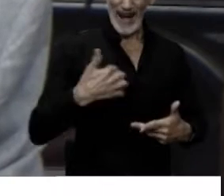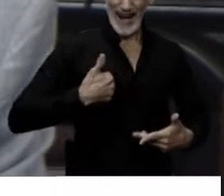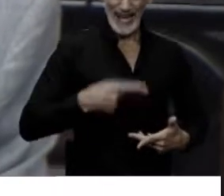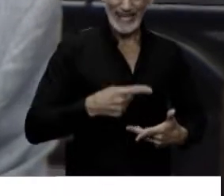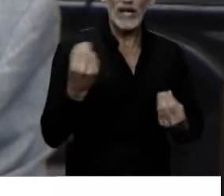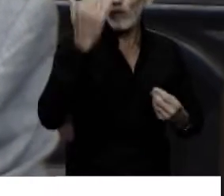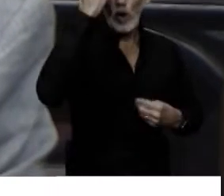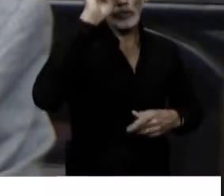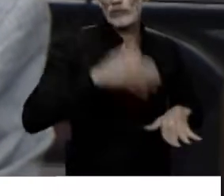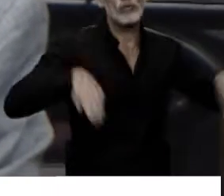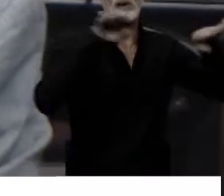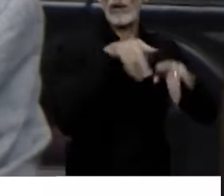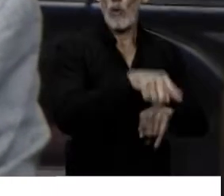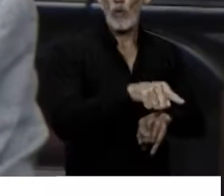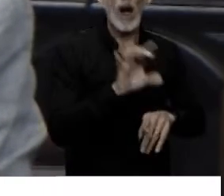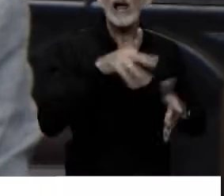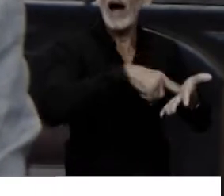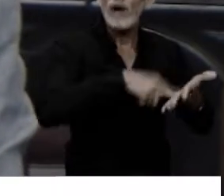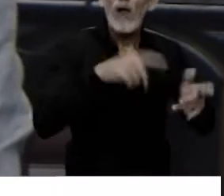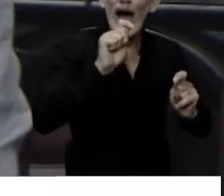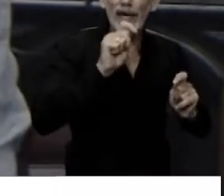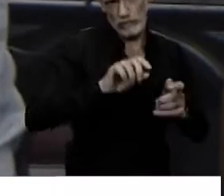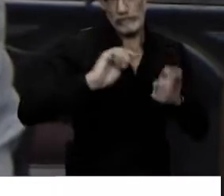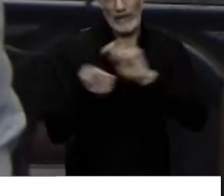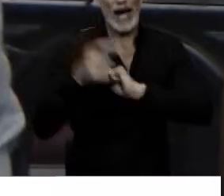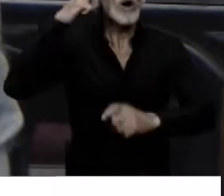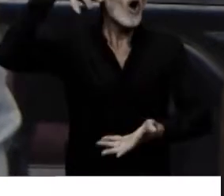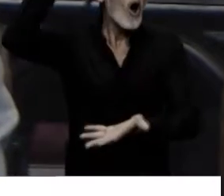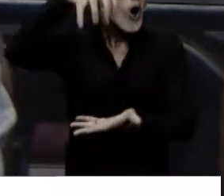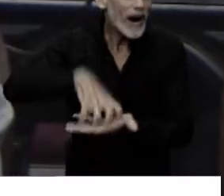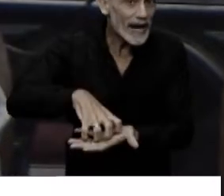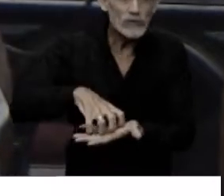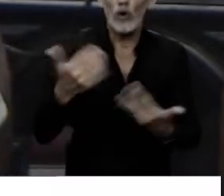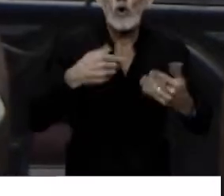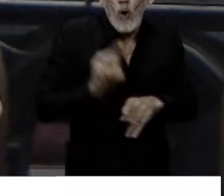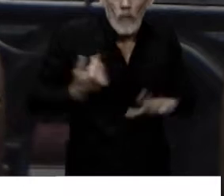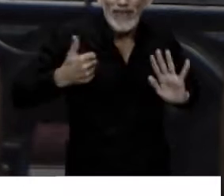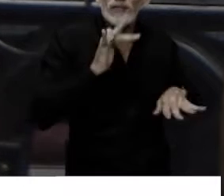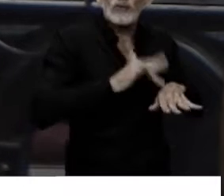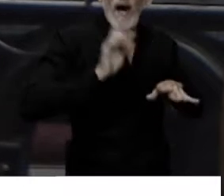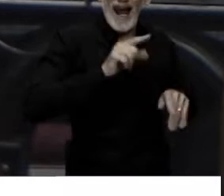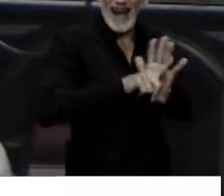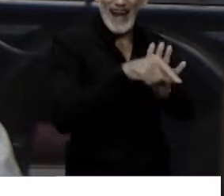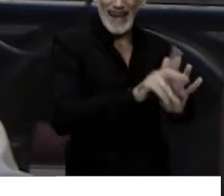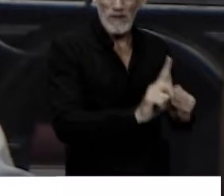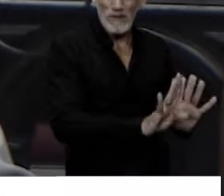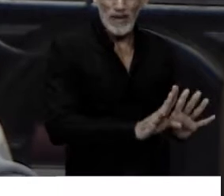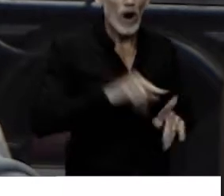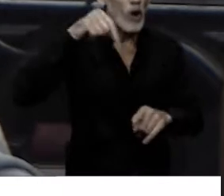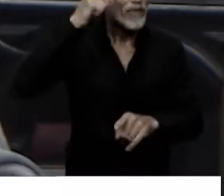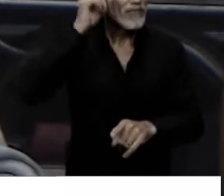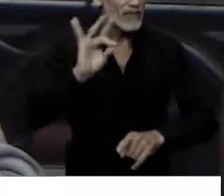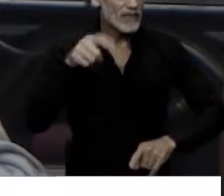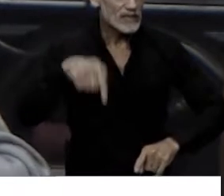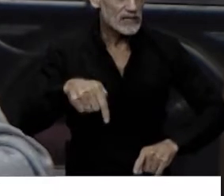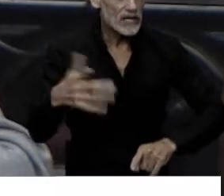constitucional, solo puede ser derogada por una reforma. Este Congreso no se encuentra habilitado en este momento. Y yo hoy, 10 de